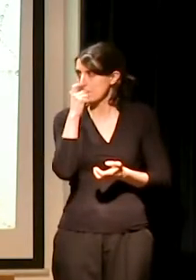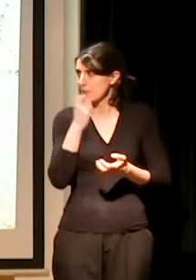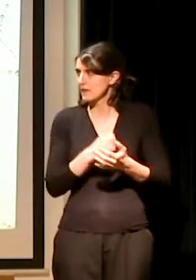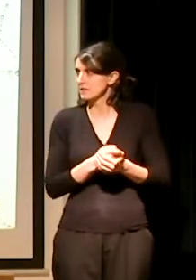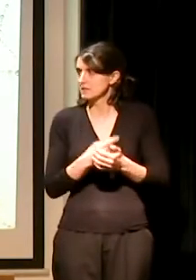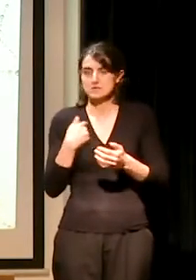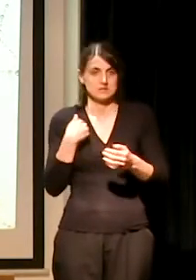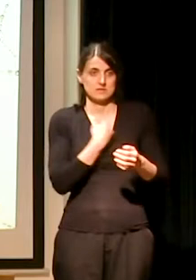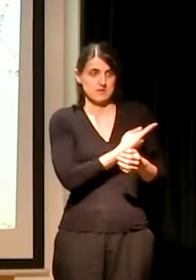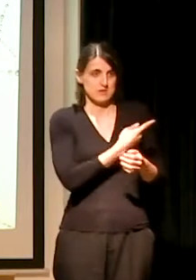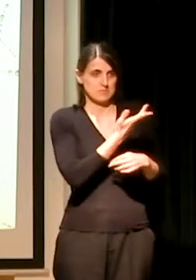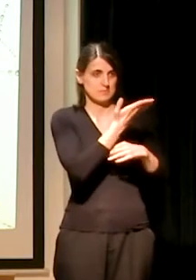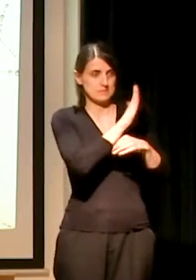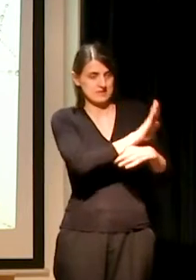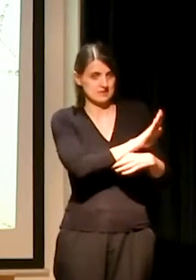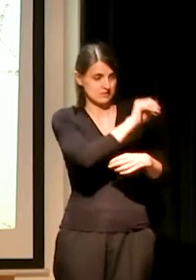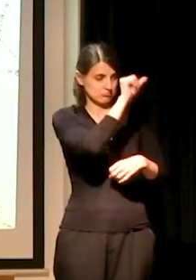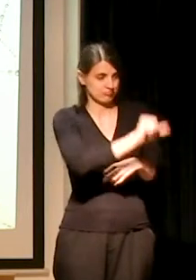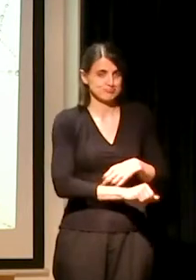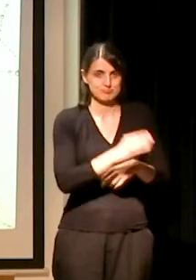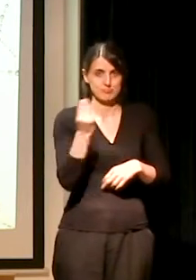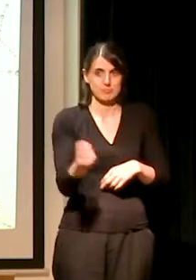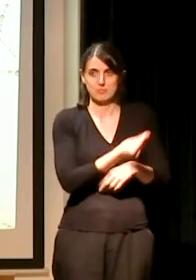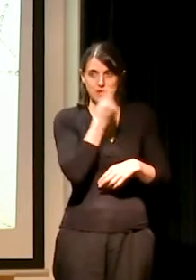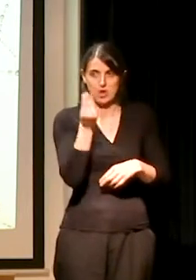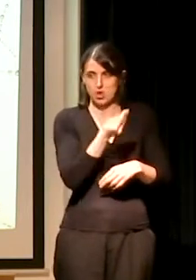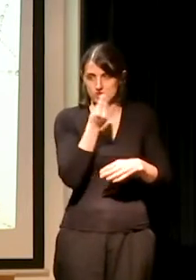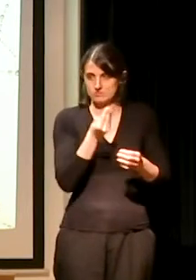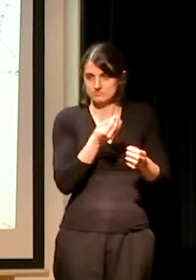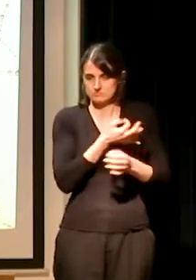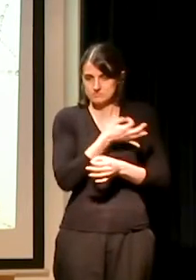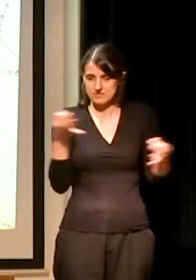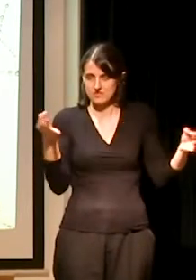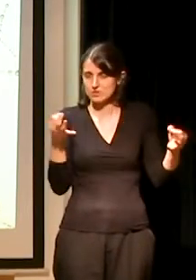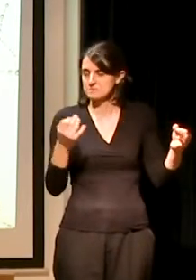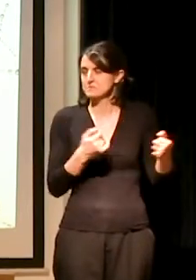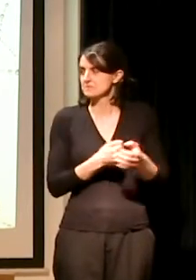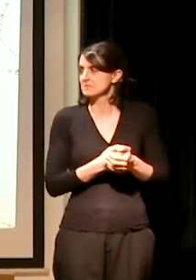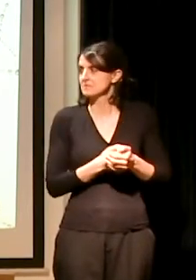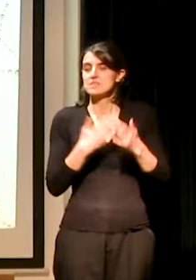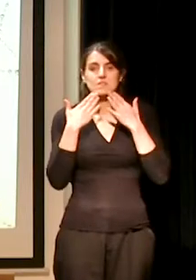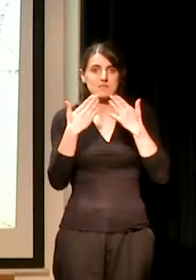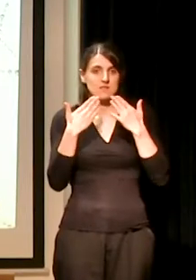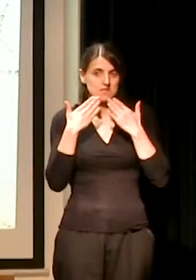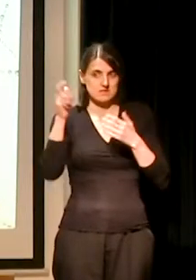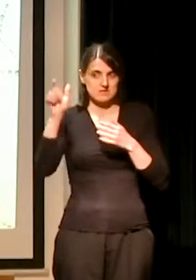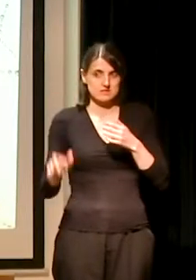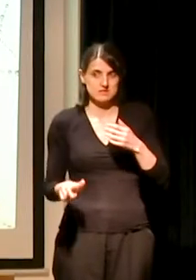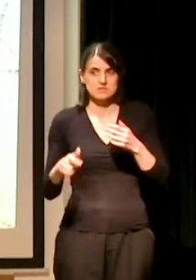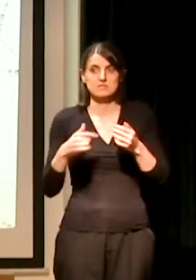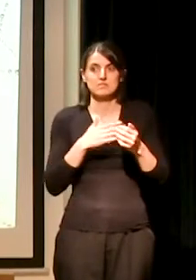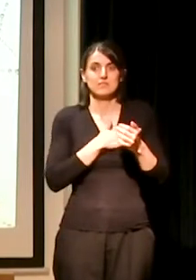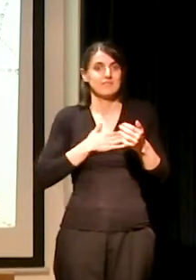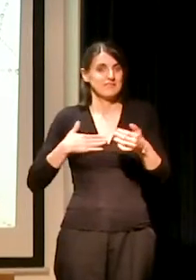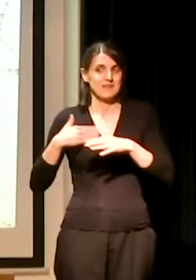Y lo ha hecho bastante mejor que yo. Esto de que dar voz a la gente para que se presente genera estas cuestiones. Gracias, María. Bueno, te queríamos